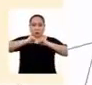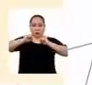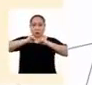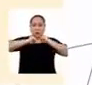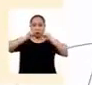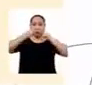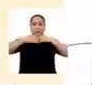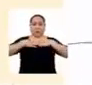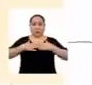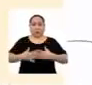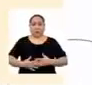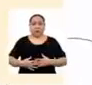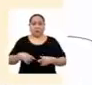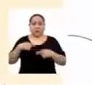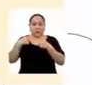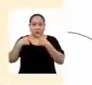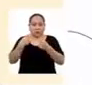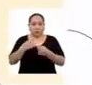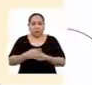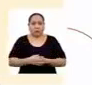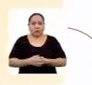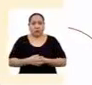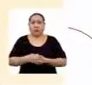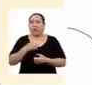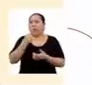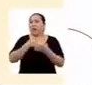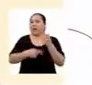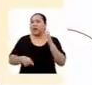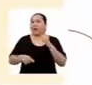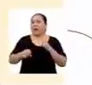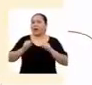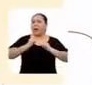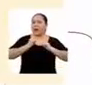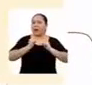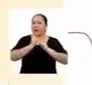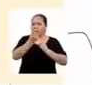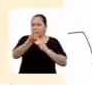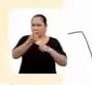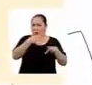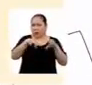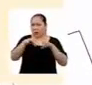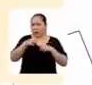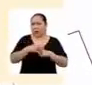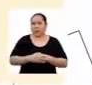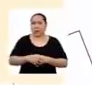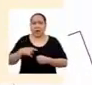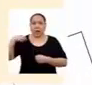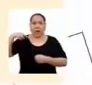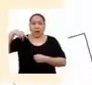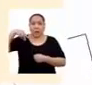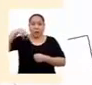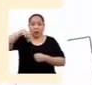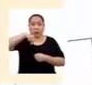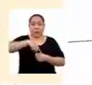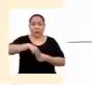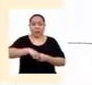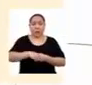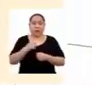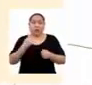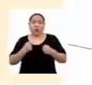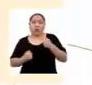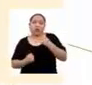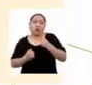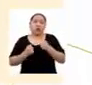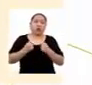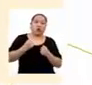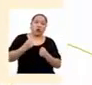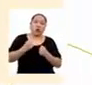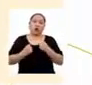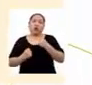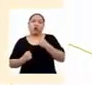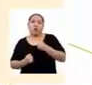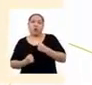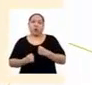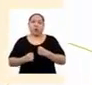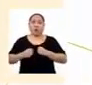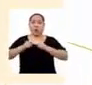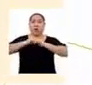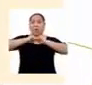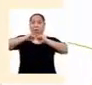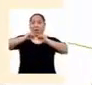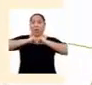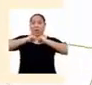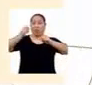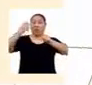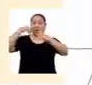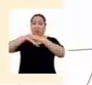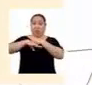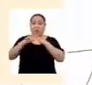nuestro cuerpo con regularidad. ¿Qué ejercicio físico realizas? ¿Caminas? ¿Trotas? ¿Haces ejercicio